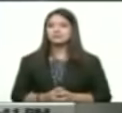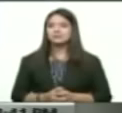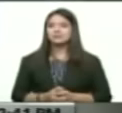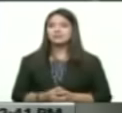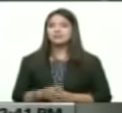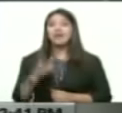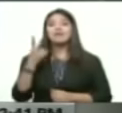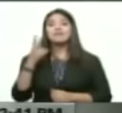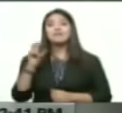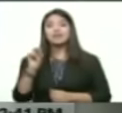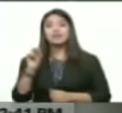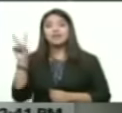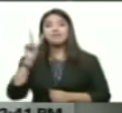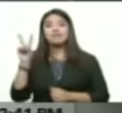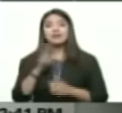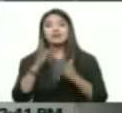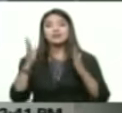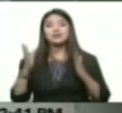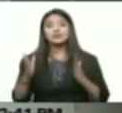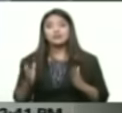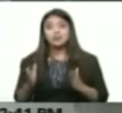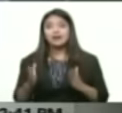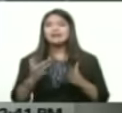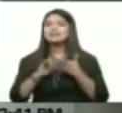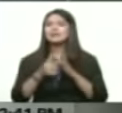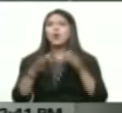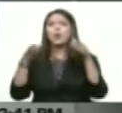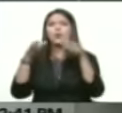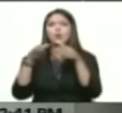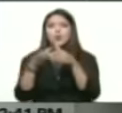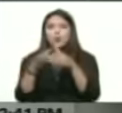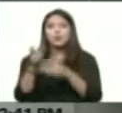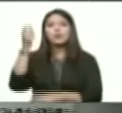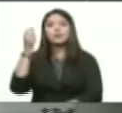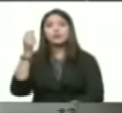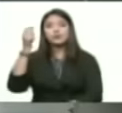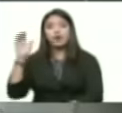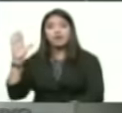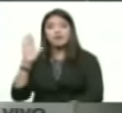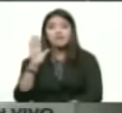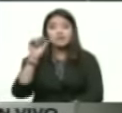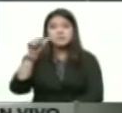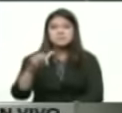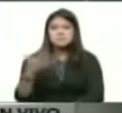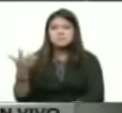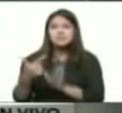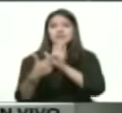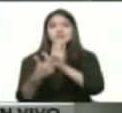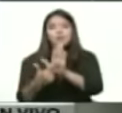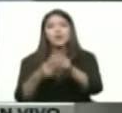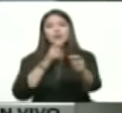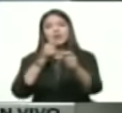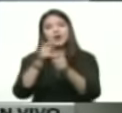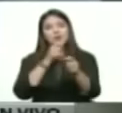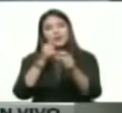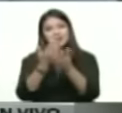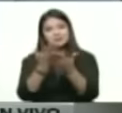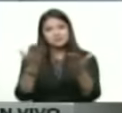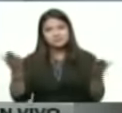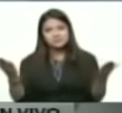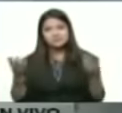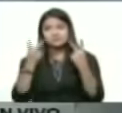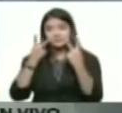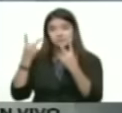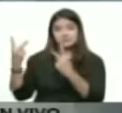20 Venezuela, quienes se presentan como una fracción parlamentaria, se acercó acá para ofrecer una rueda de prensa. Como